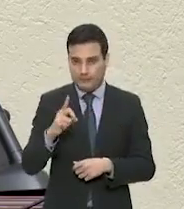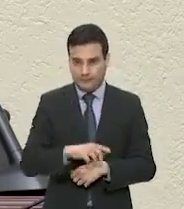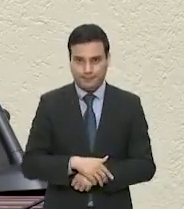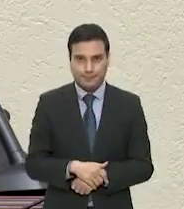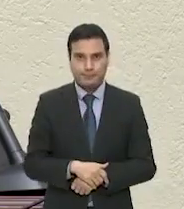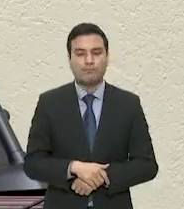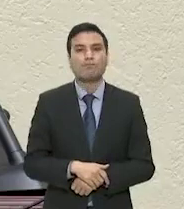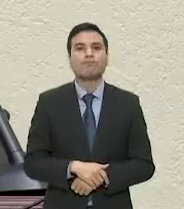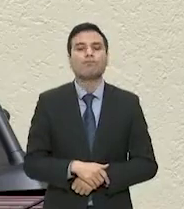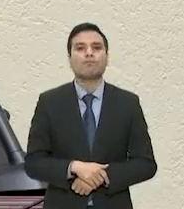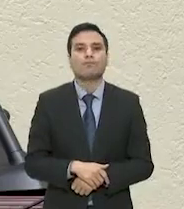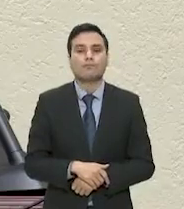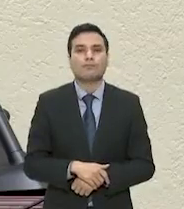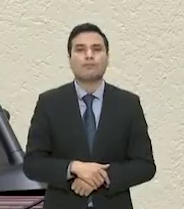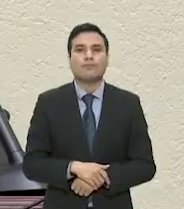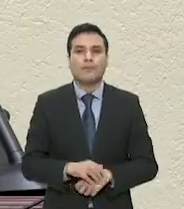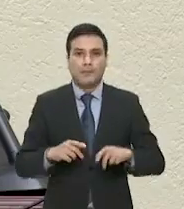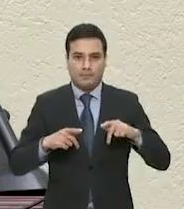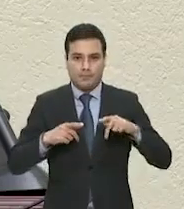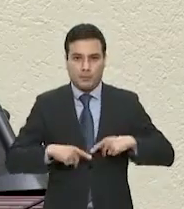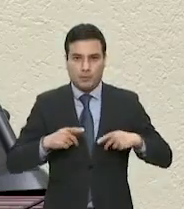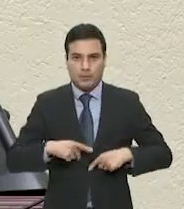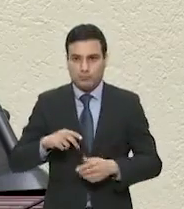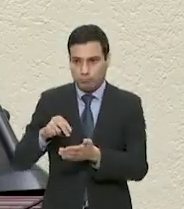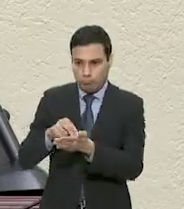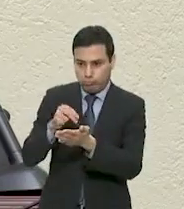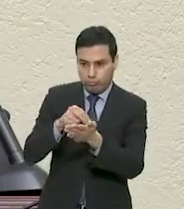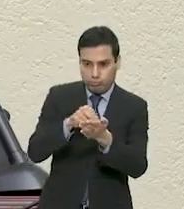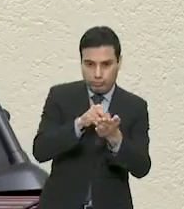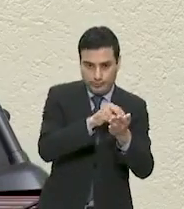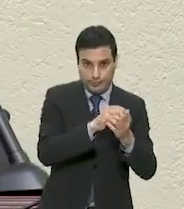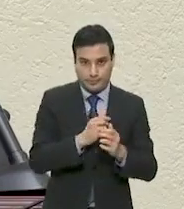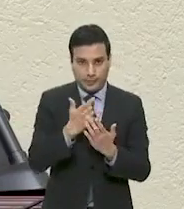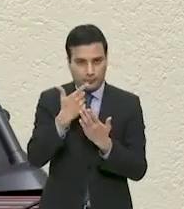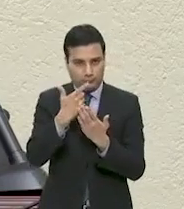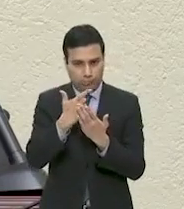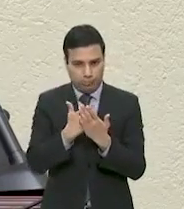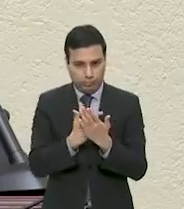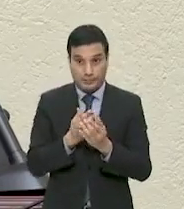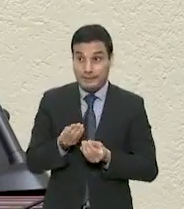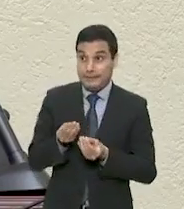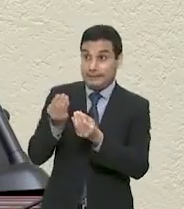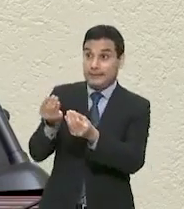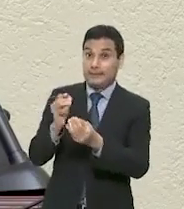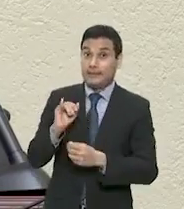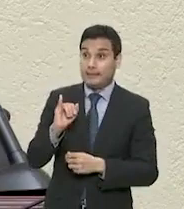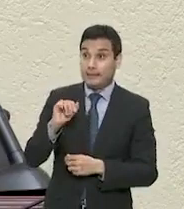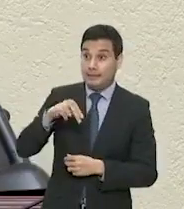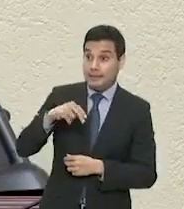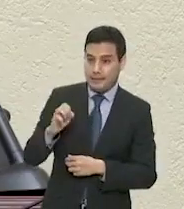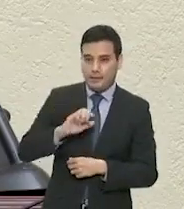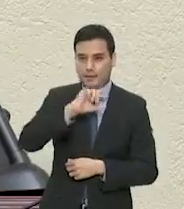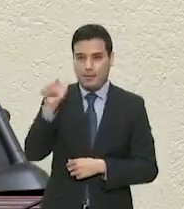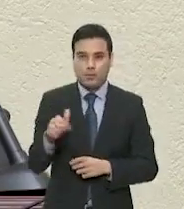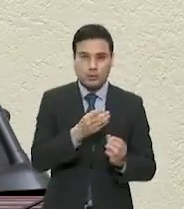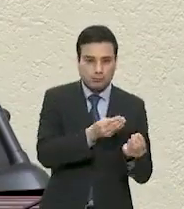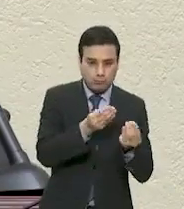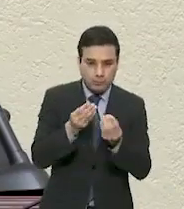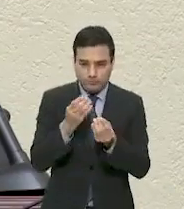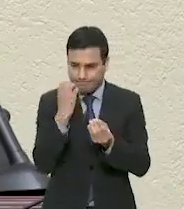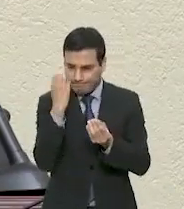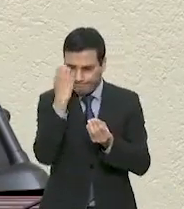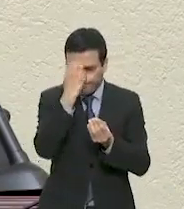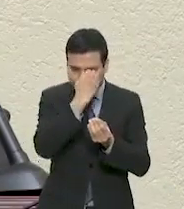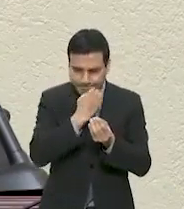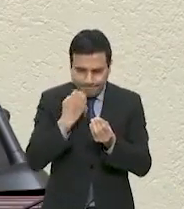las firmas entregadas al ine en este periodo serán cotejadas y revisadas escrupulosamente